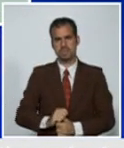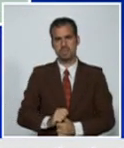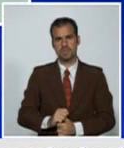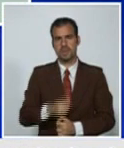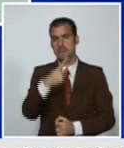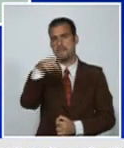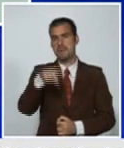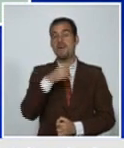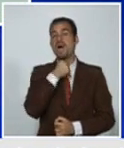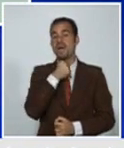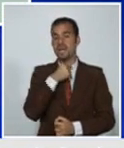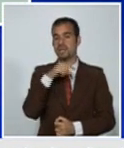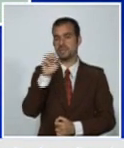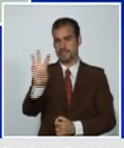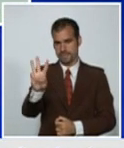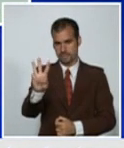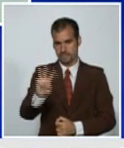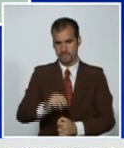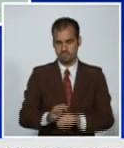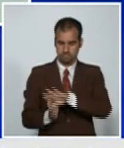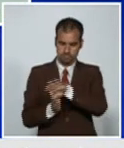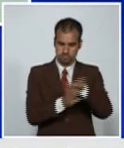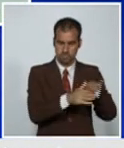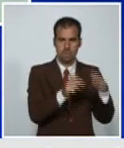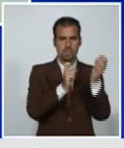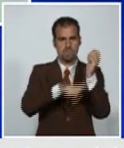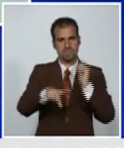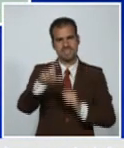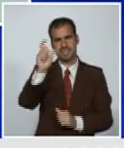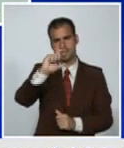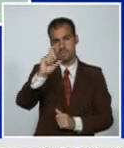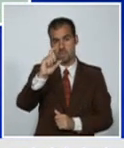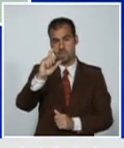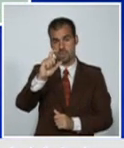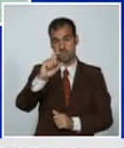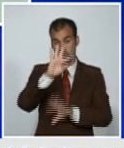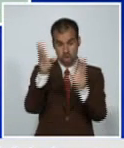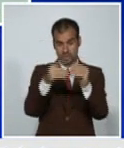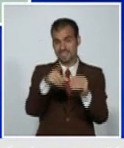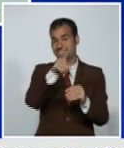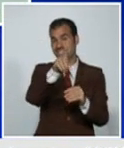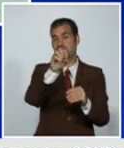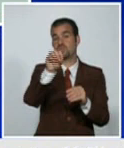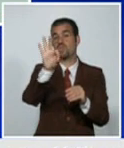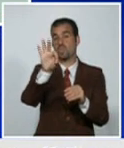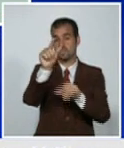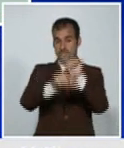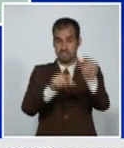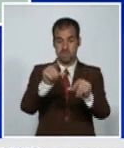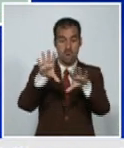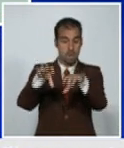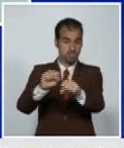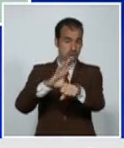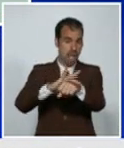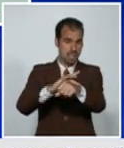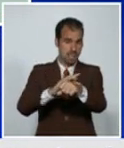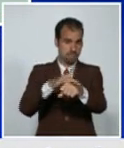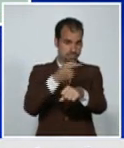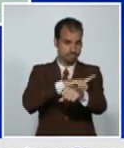enero. Camagüey confirma 108 casos ayer. Realmente esta provincia